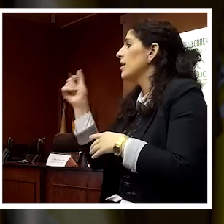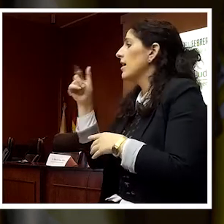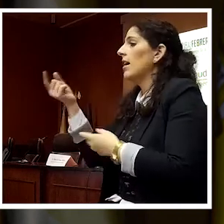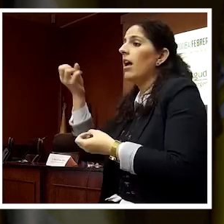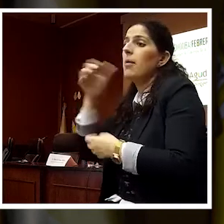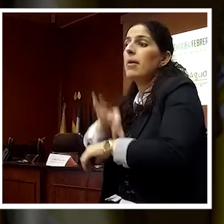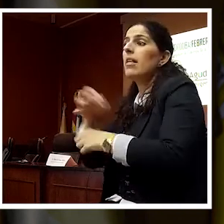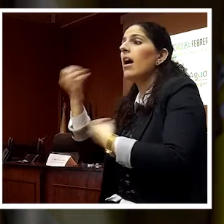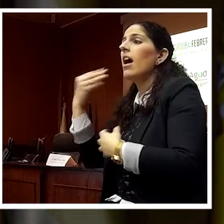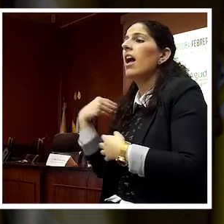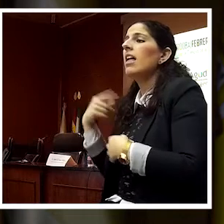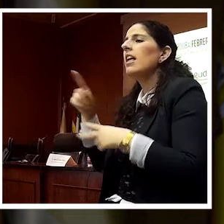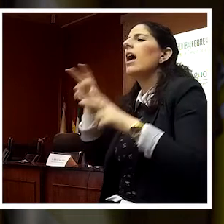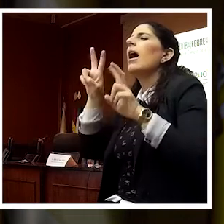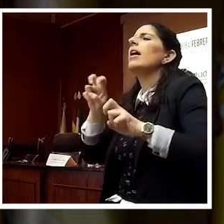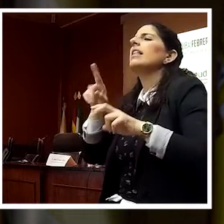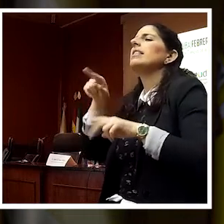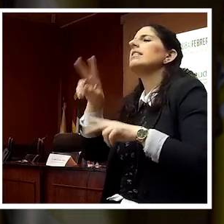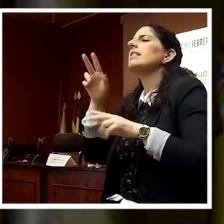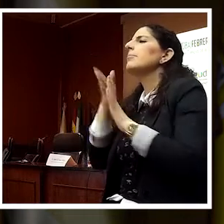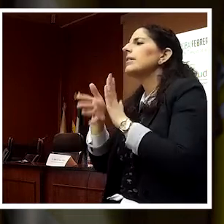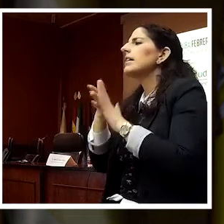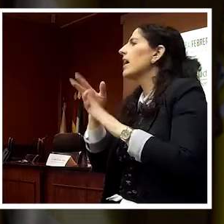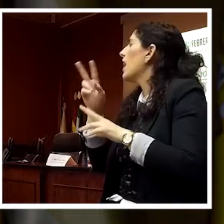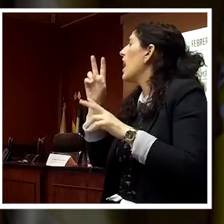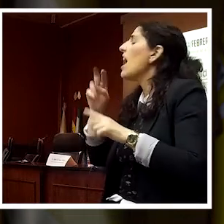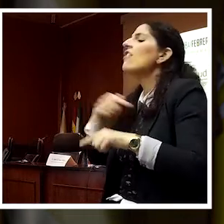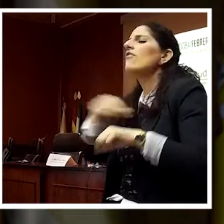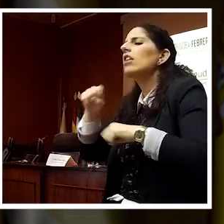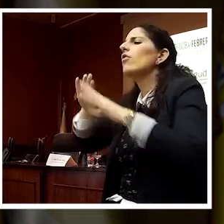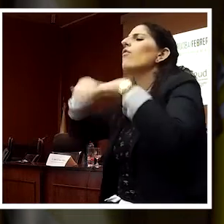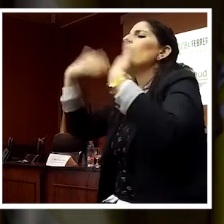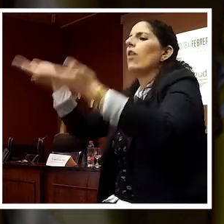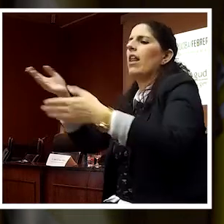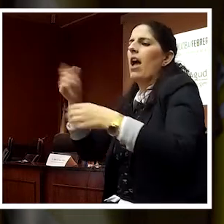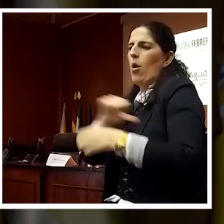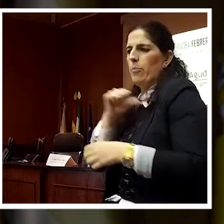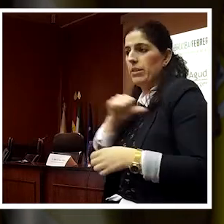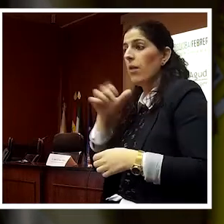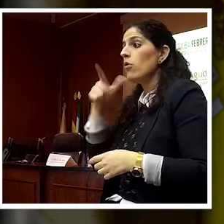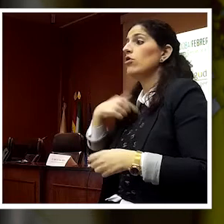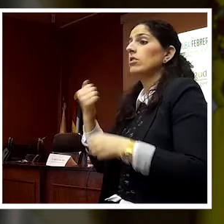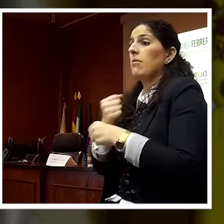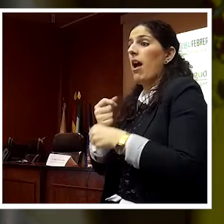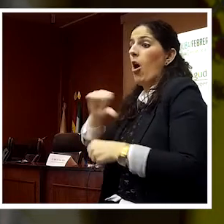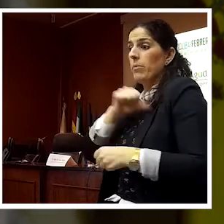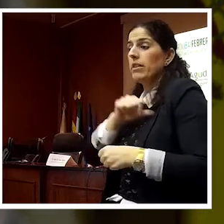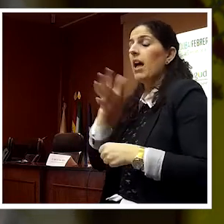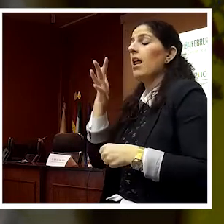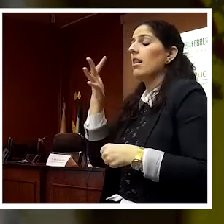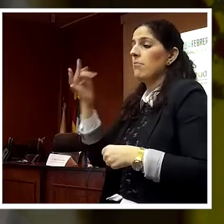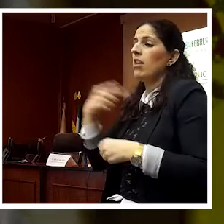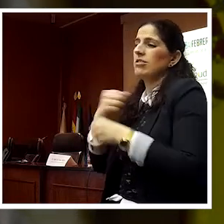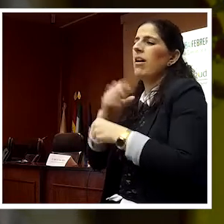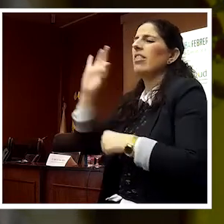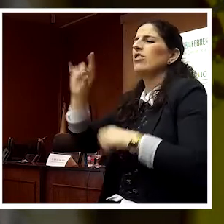me propuso hablar del infarto fuera del hospital, porque además de estar en el Hospital Cruz Roja, trabajo en el servicio